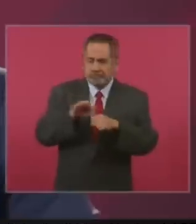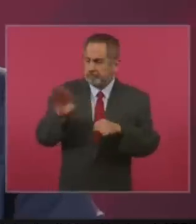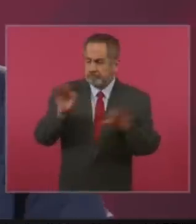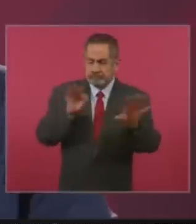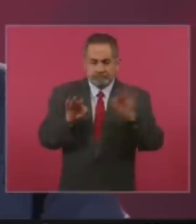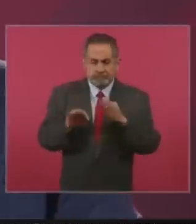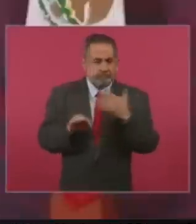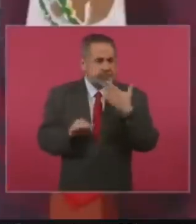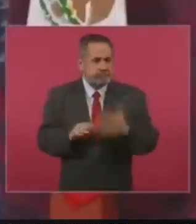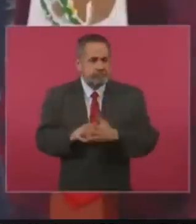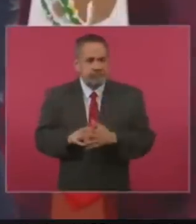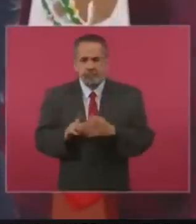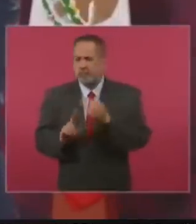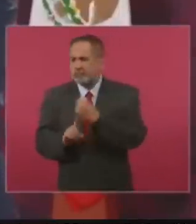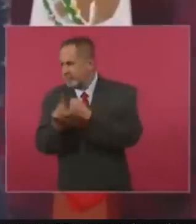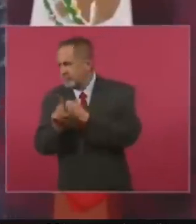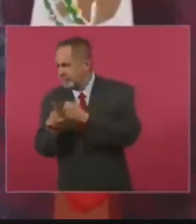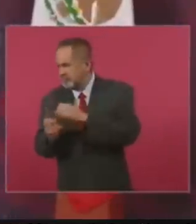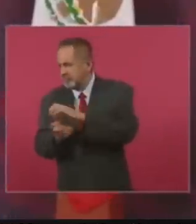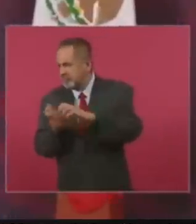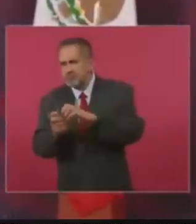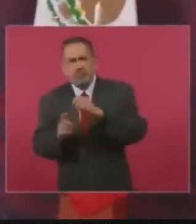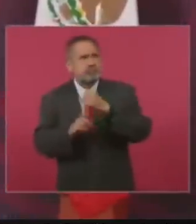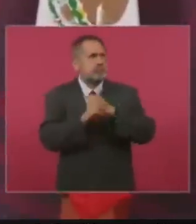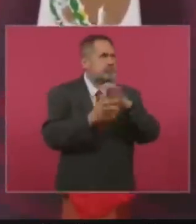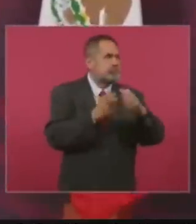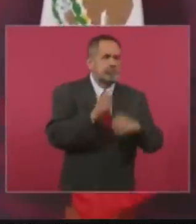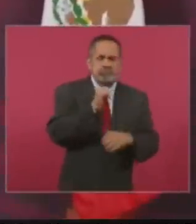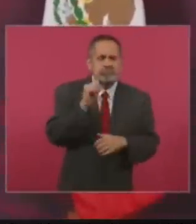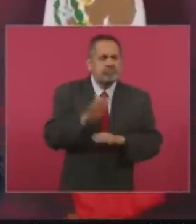no hubo problemas mayores